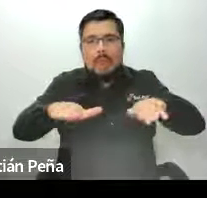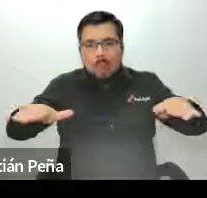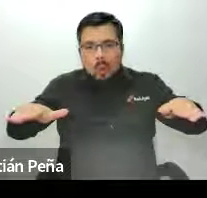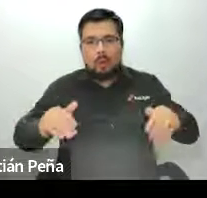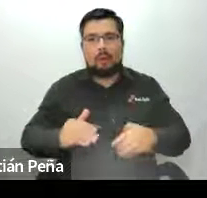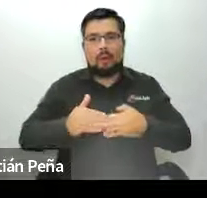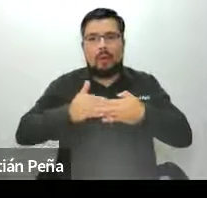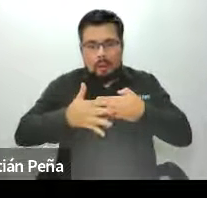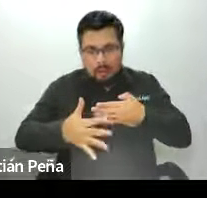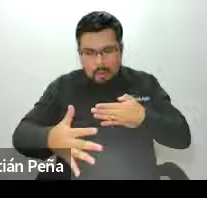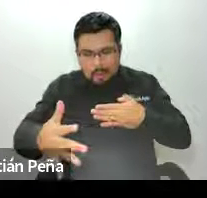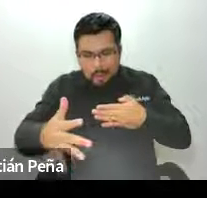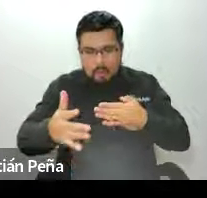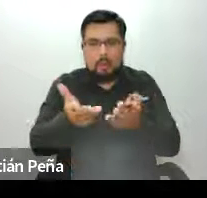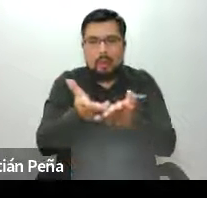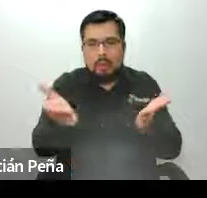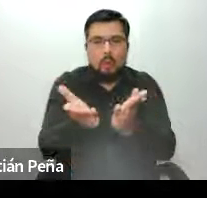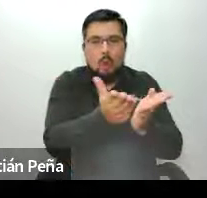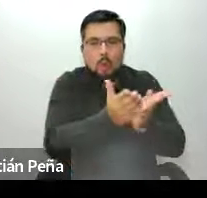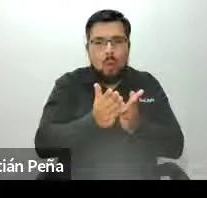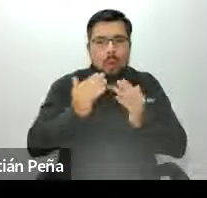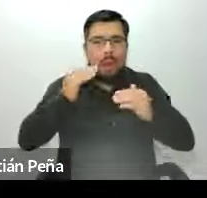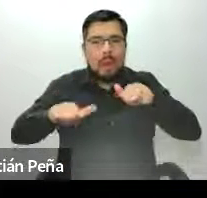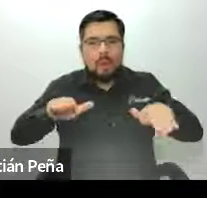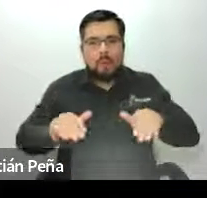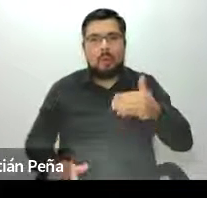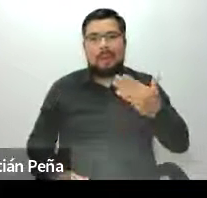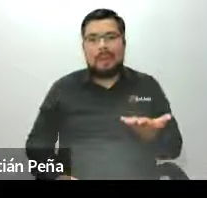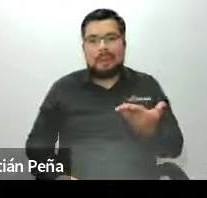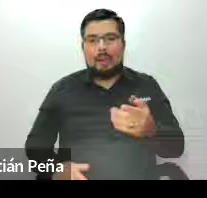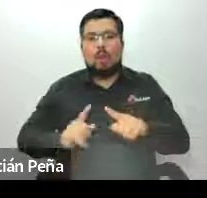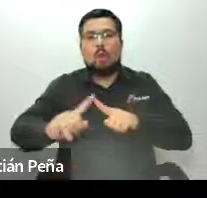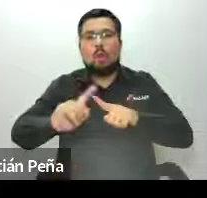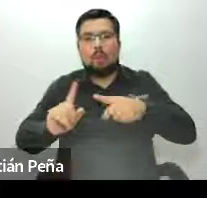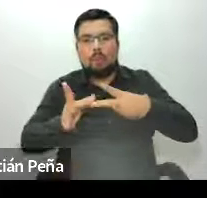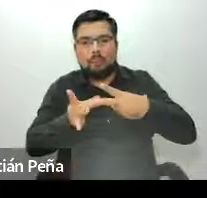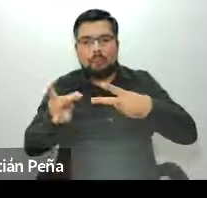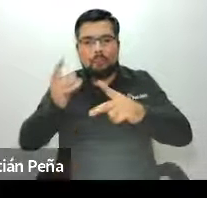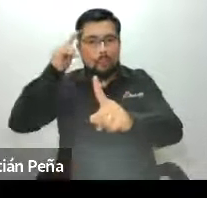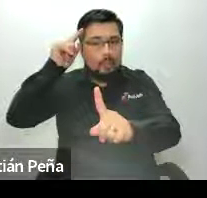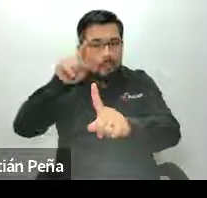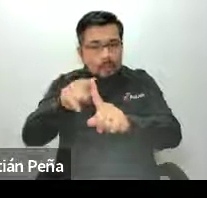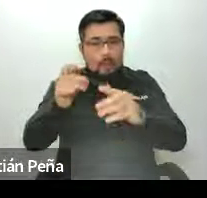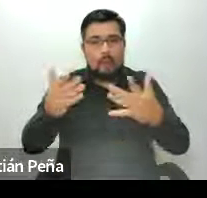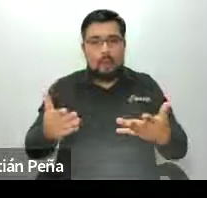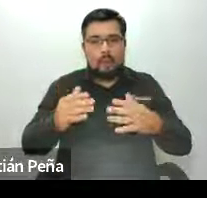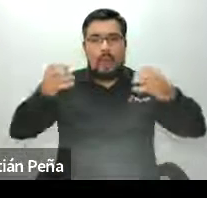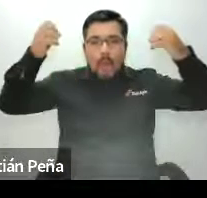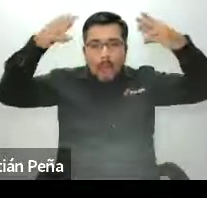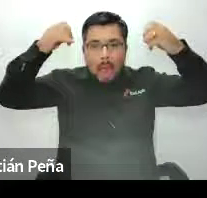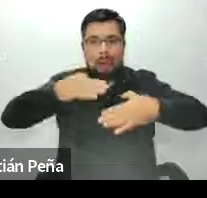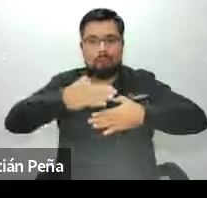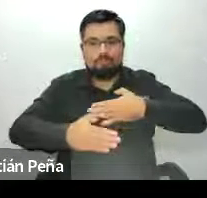Y el otro punto importante, ¿no es cierto?, es que esos objetivos de aprendizaje que forma cada una de las progresiones son objetivos de